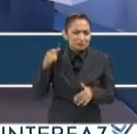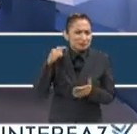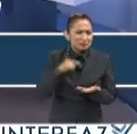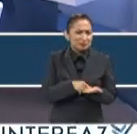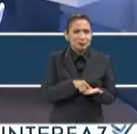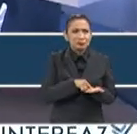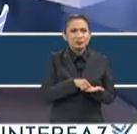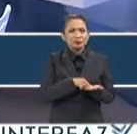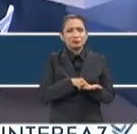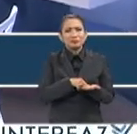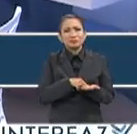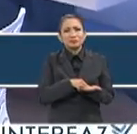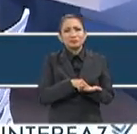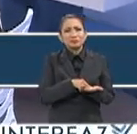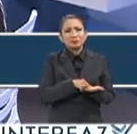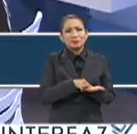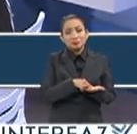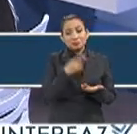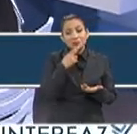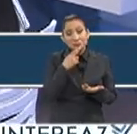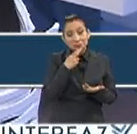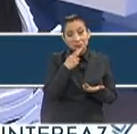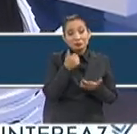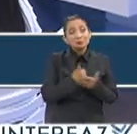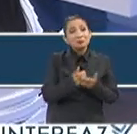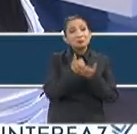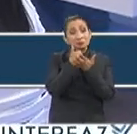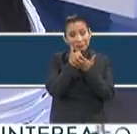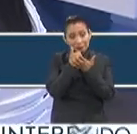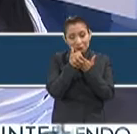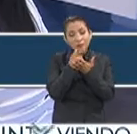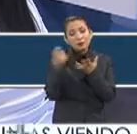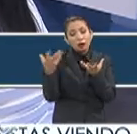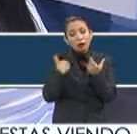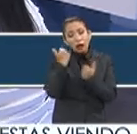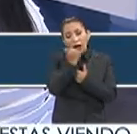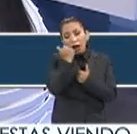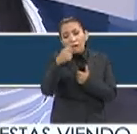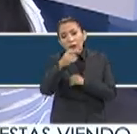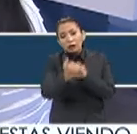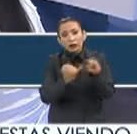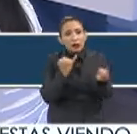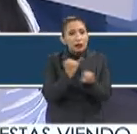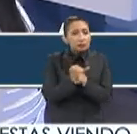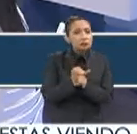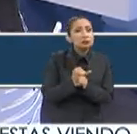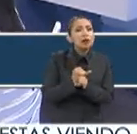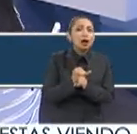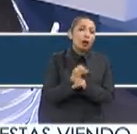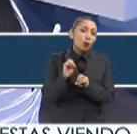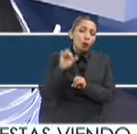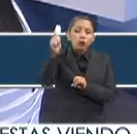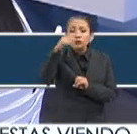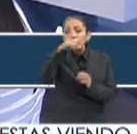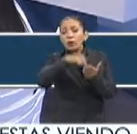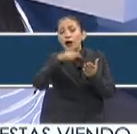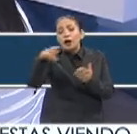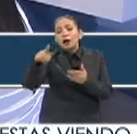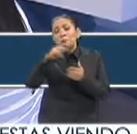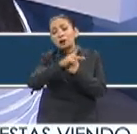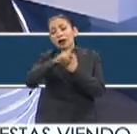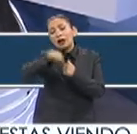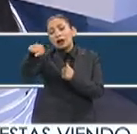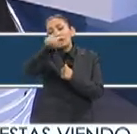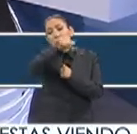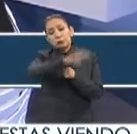que pues sirve mucho el hecho de estar con estudiantes internacionales o de otras partes del mundo, porque